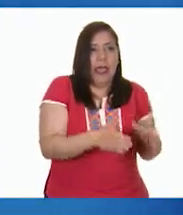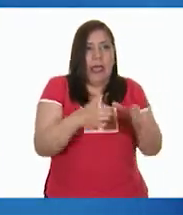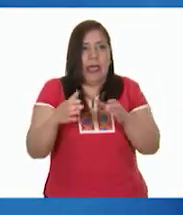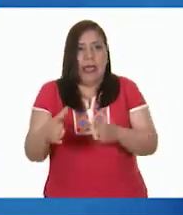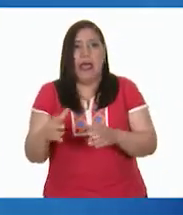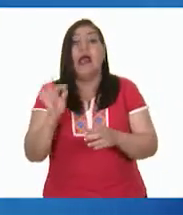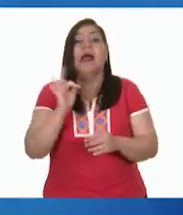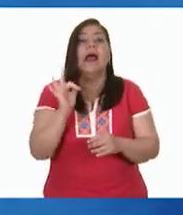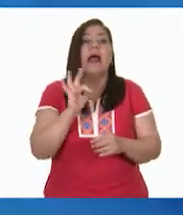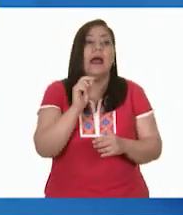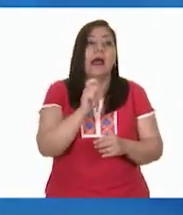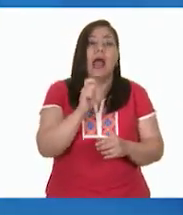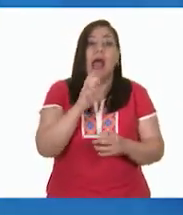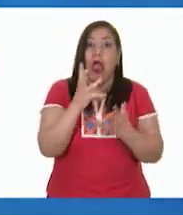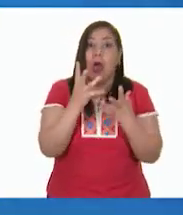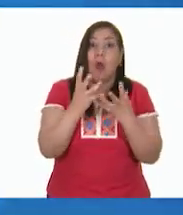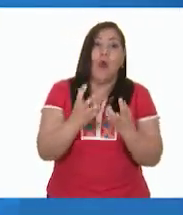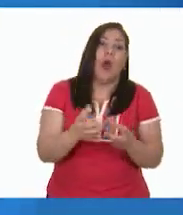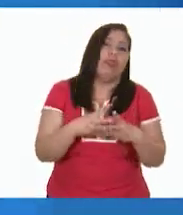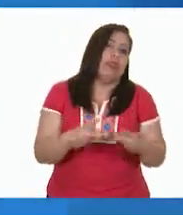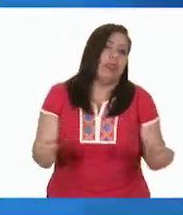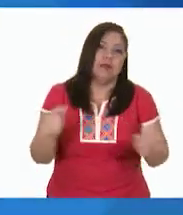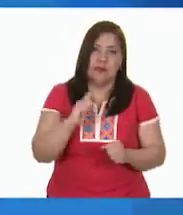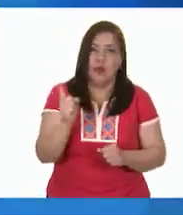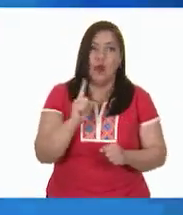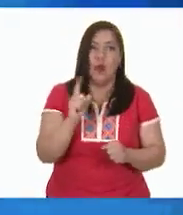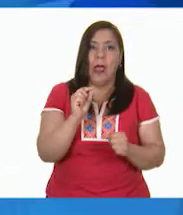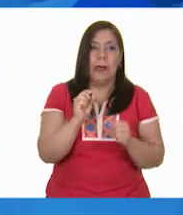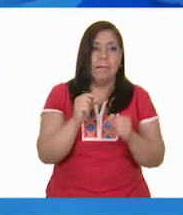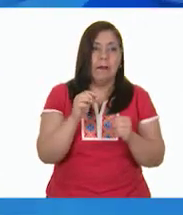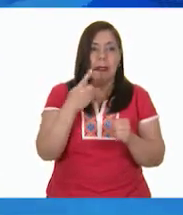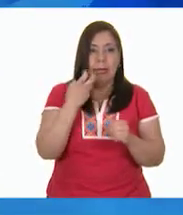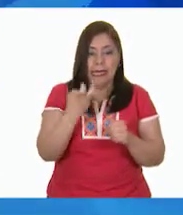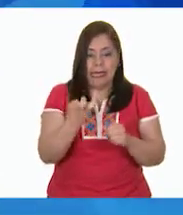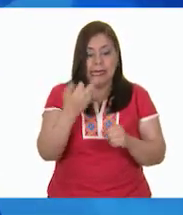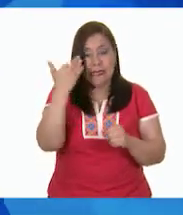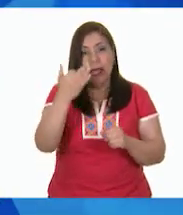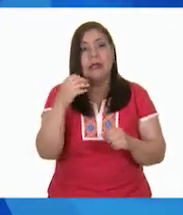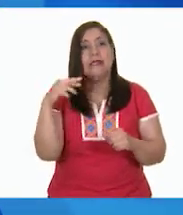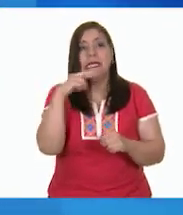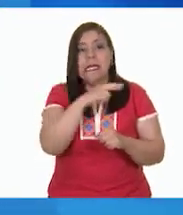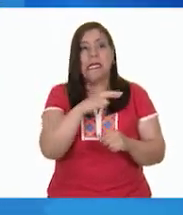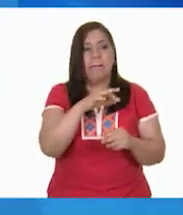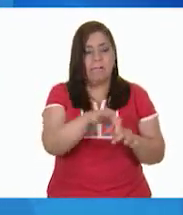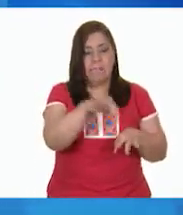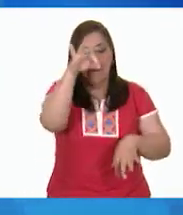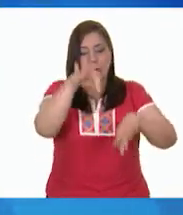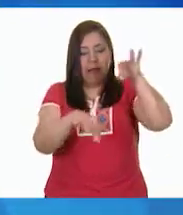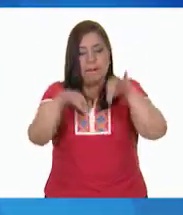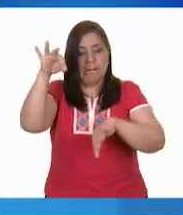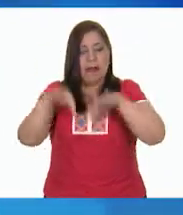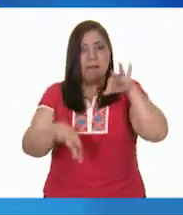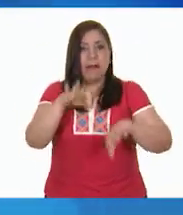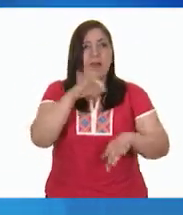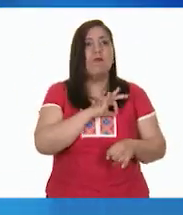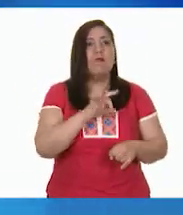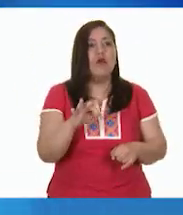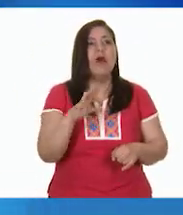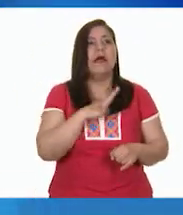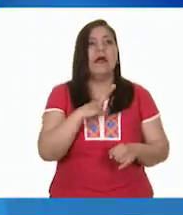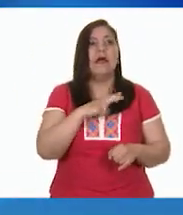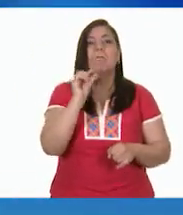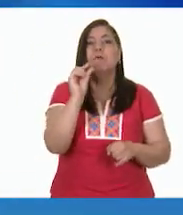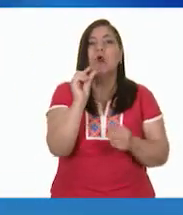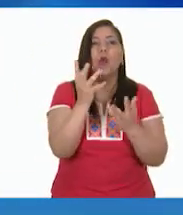tenga excesivo derretimiento. En el momento que empiecen a despegar, ese es el momento en que tú retiras. Si te das cuenta, tienen un poco